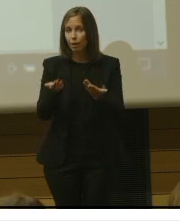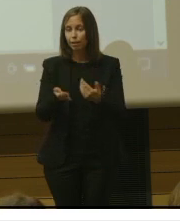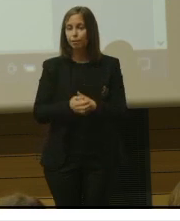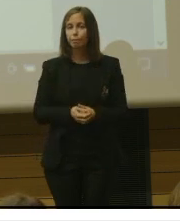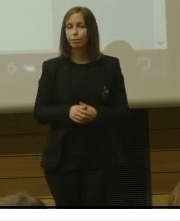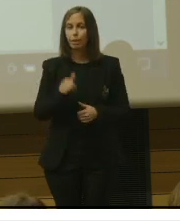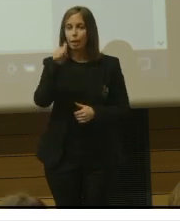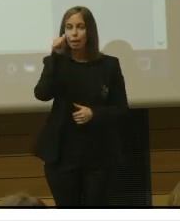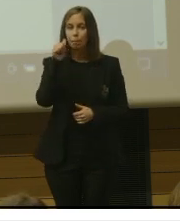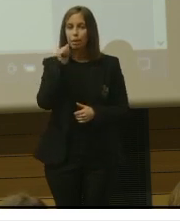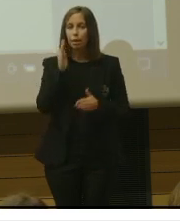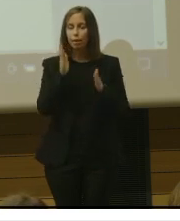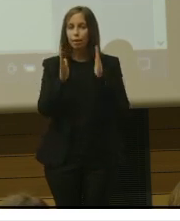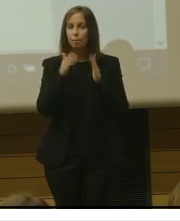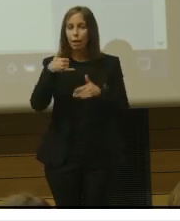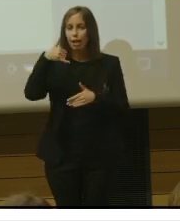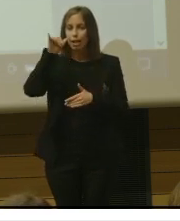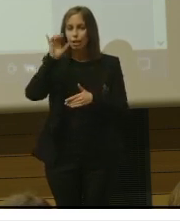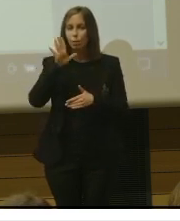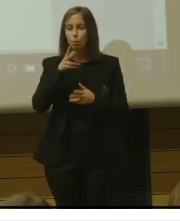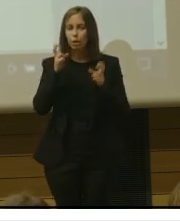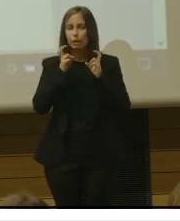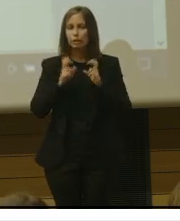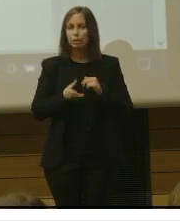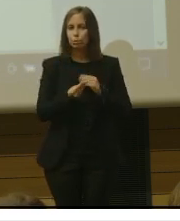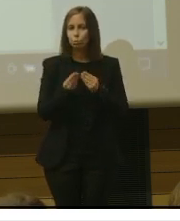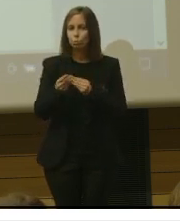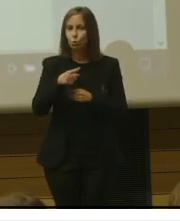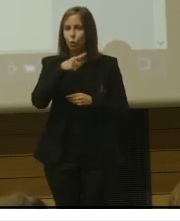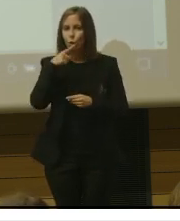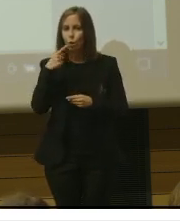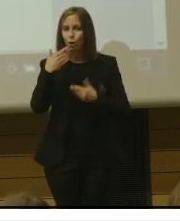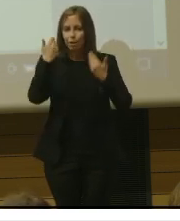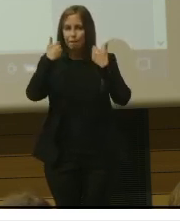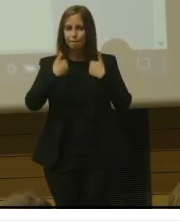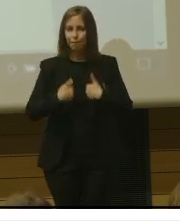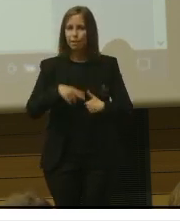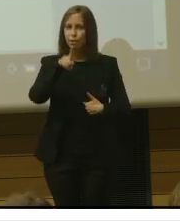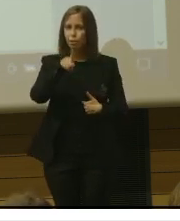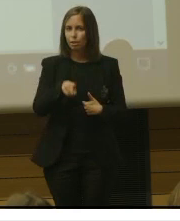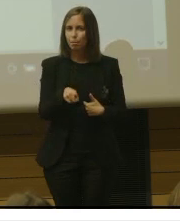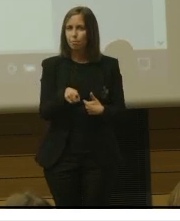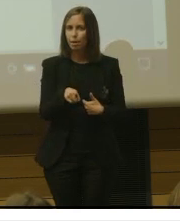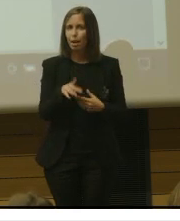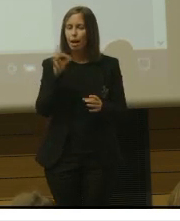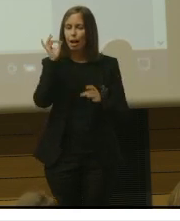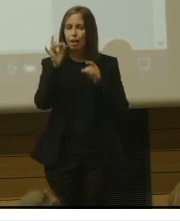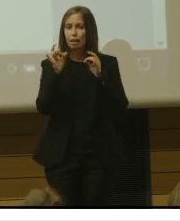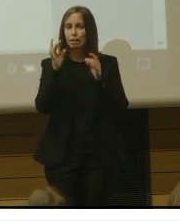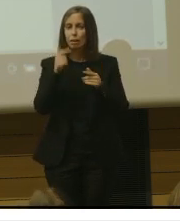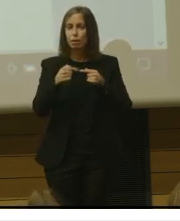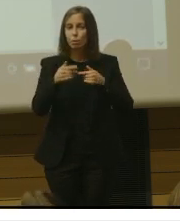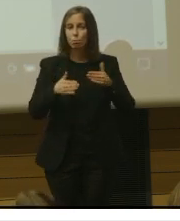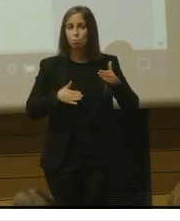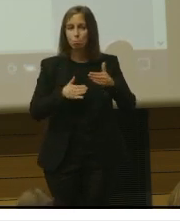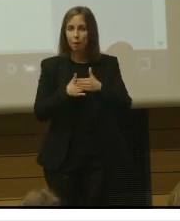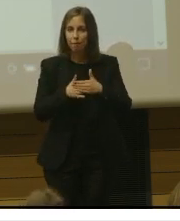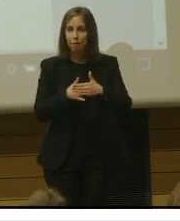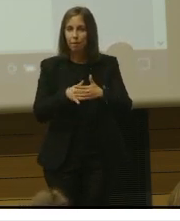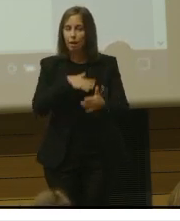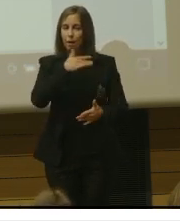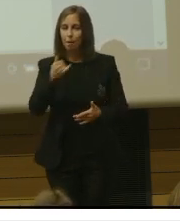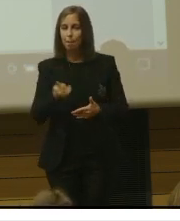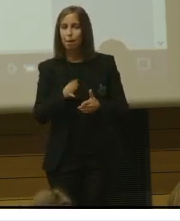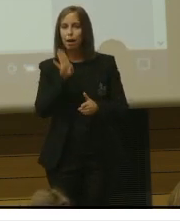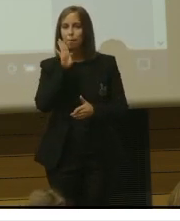Además, el embarazo también es un periodo de riesgo porque hay mucho estrés, a veces hay dolores físicos, pues se detienen muchas actividades cotidianas cuando se produce, por ejemplo, la baja por